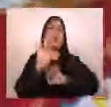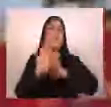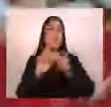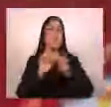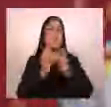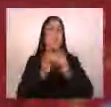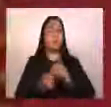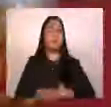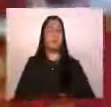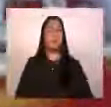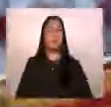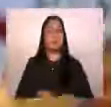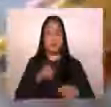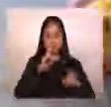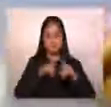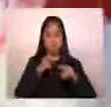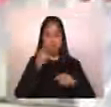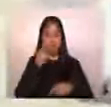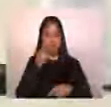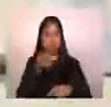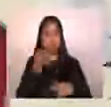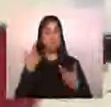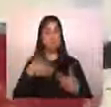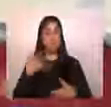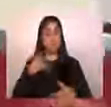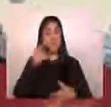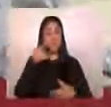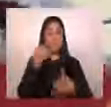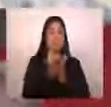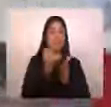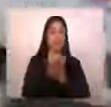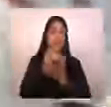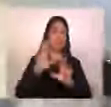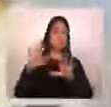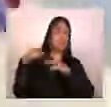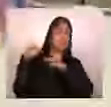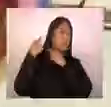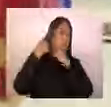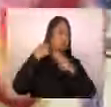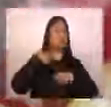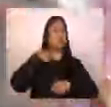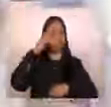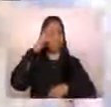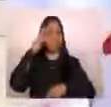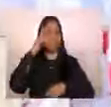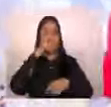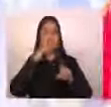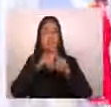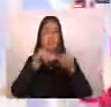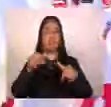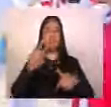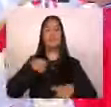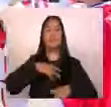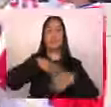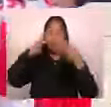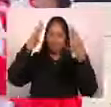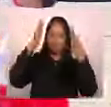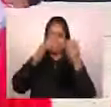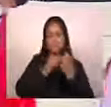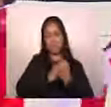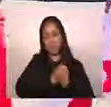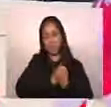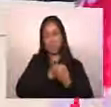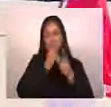cambios. Sin duda, un centro educativo de gratísima recordación. Nuestro aplauso y